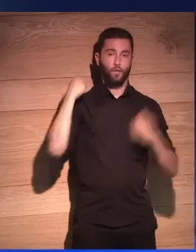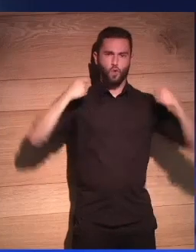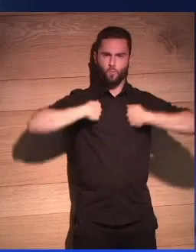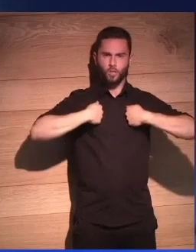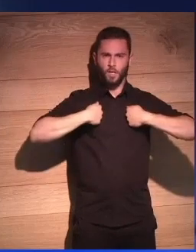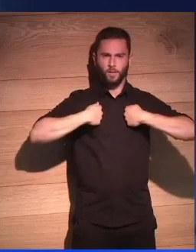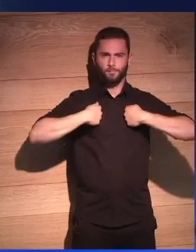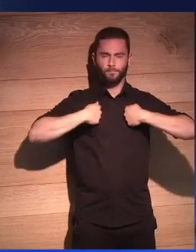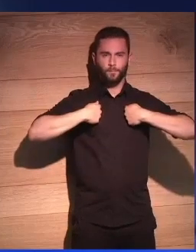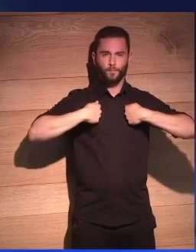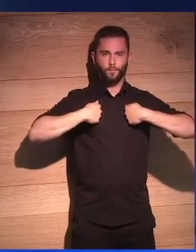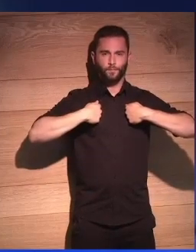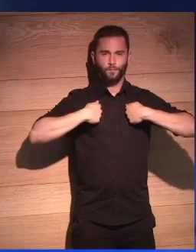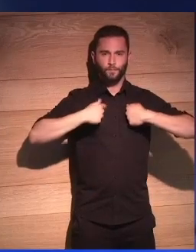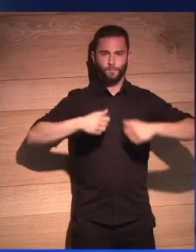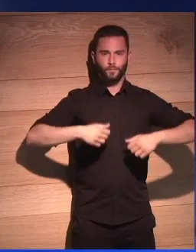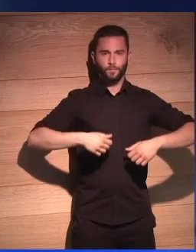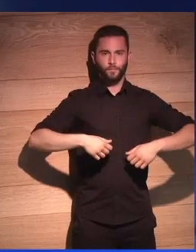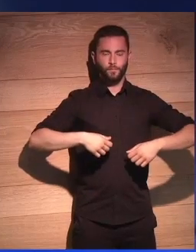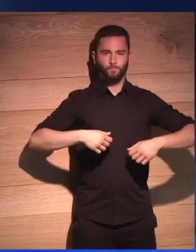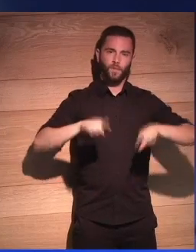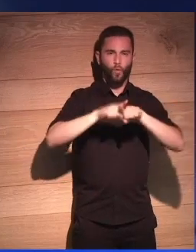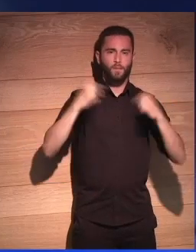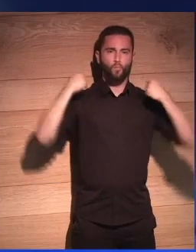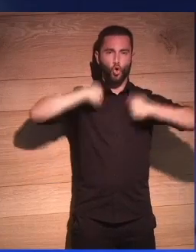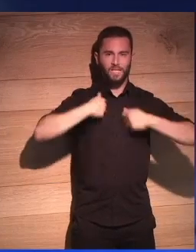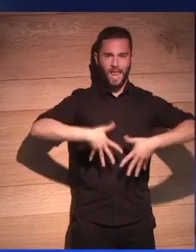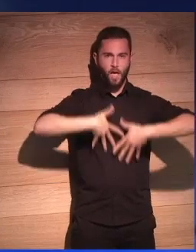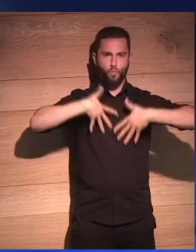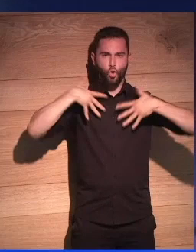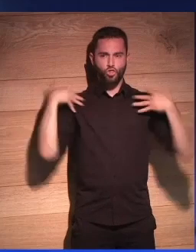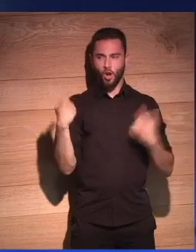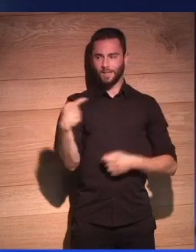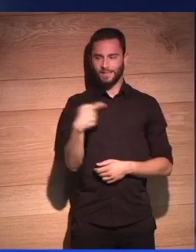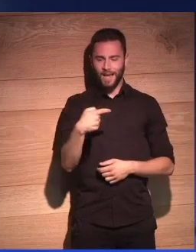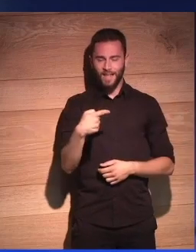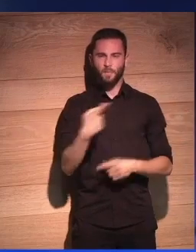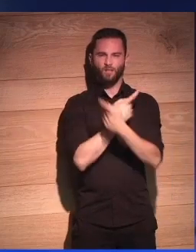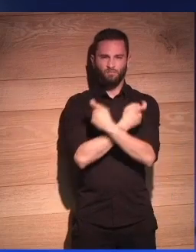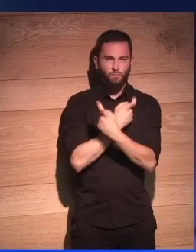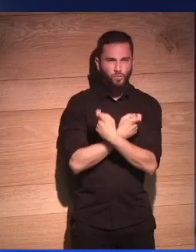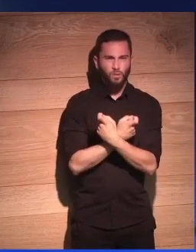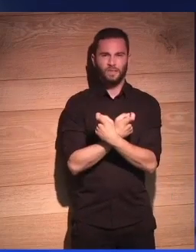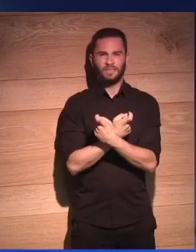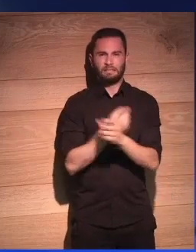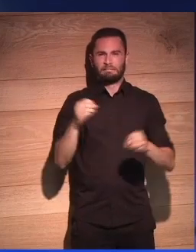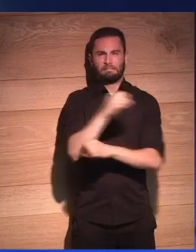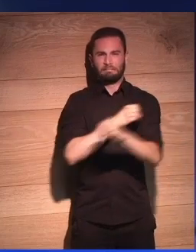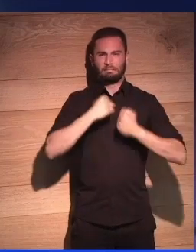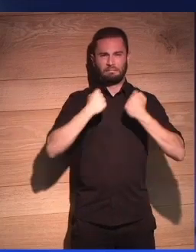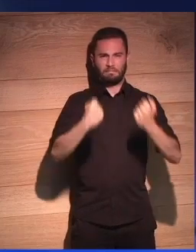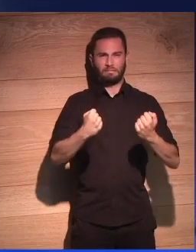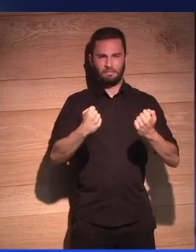mochila de emociones tan negativas, tan tóxicas y tan radioactivas